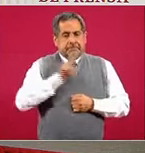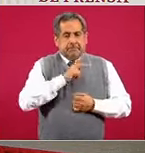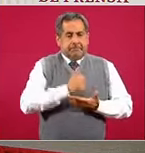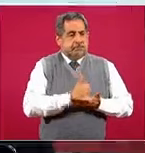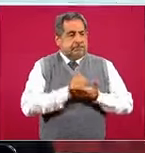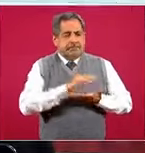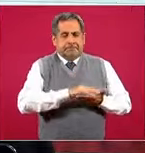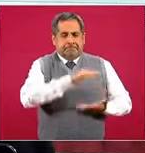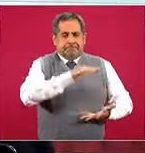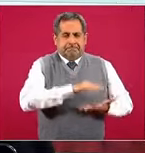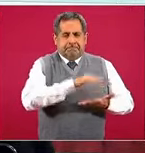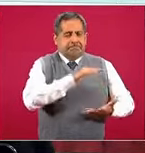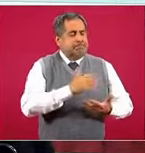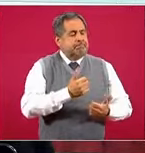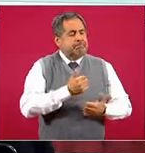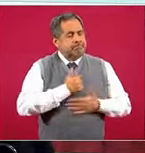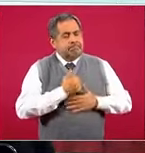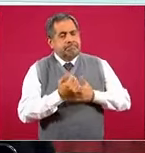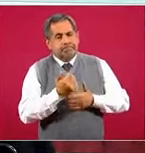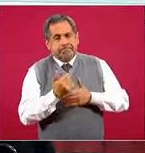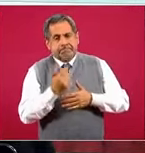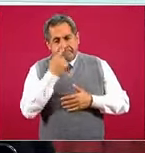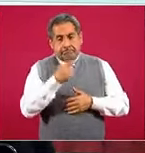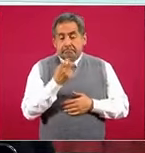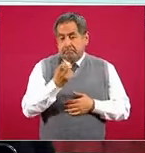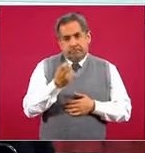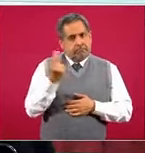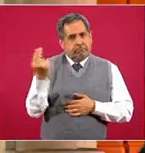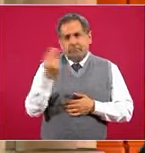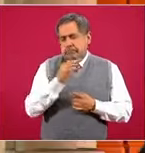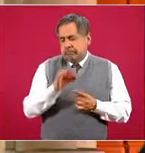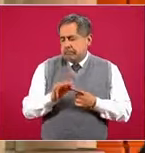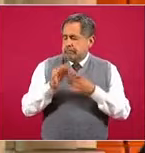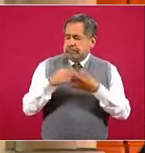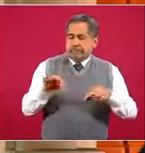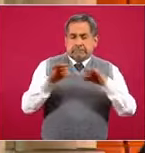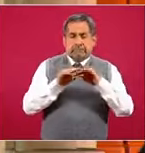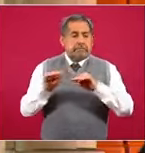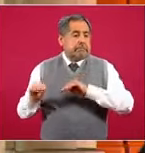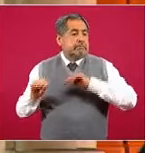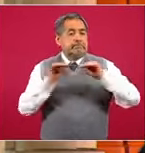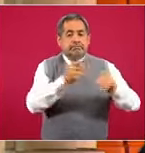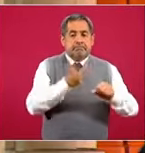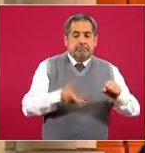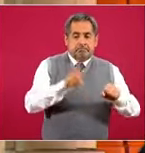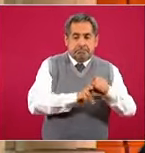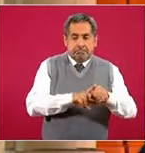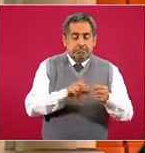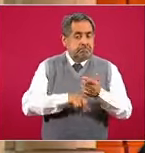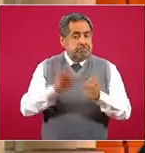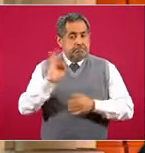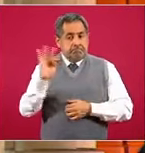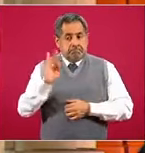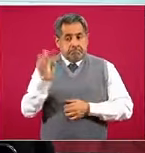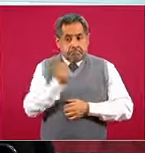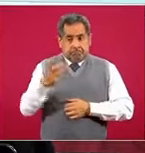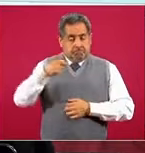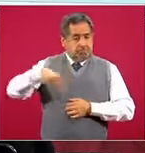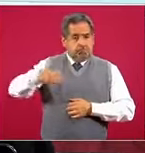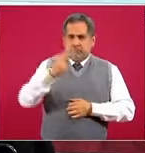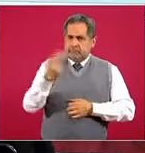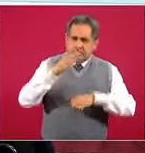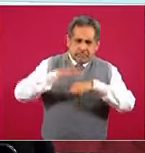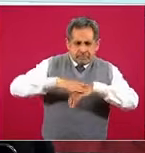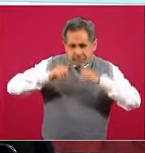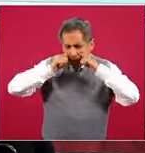una atención más especializada en un hospital, y algunos requerirán de una atención de